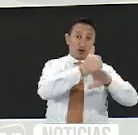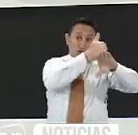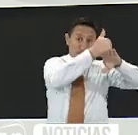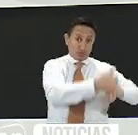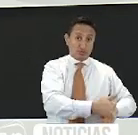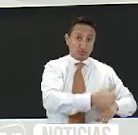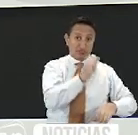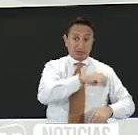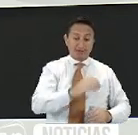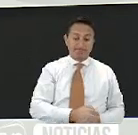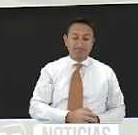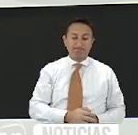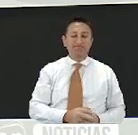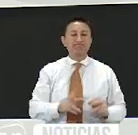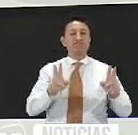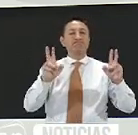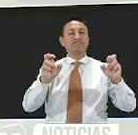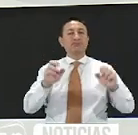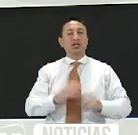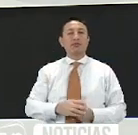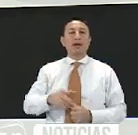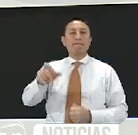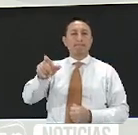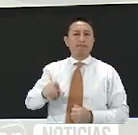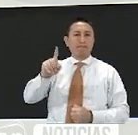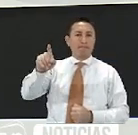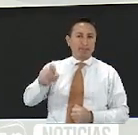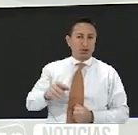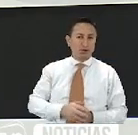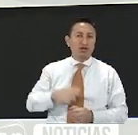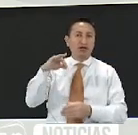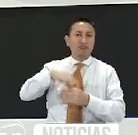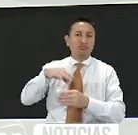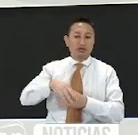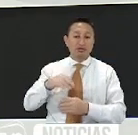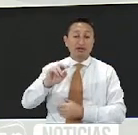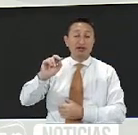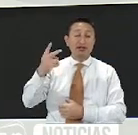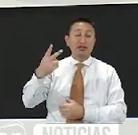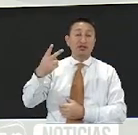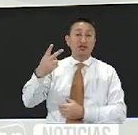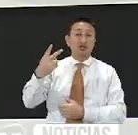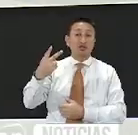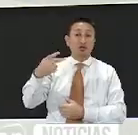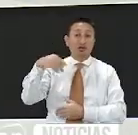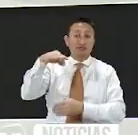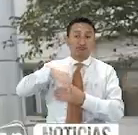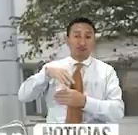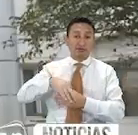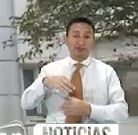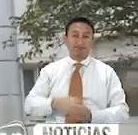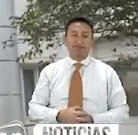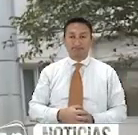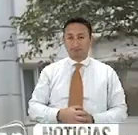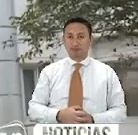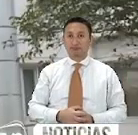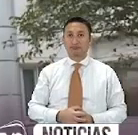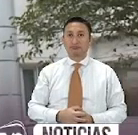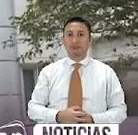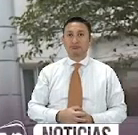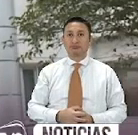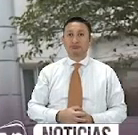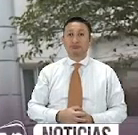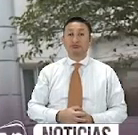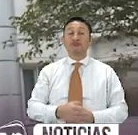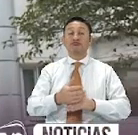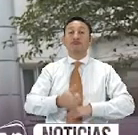nacional. El tema podría ser consultado a los ecuatorianos en las urnas en la segunda vuelta electoral. Con luz verde de la